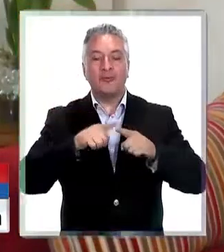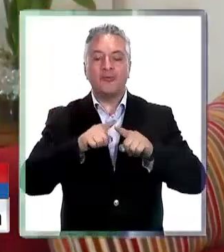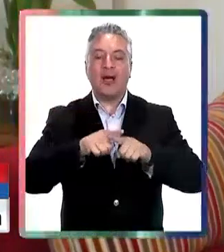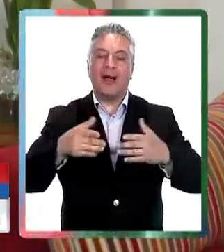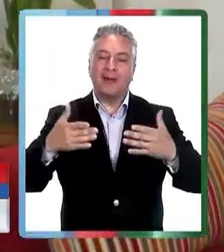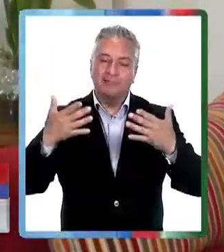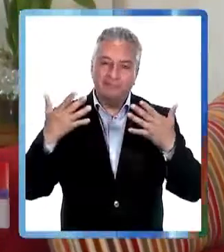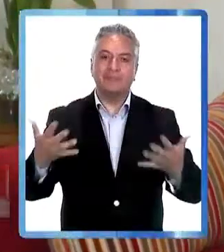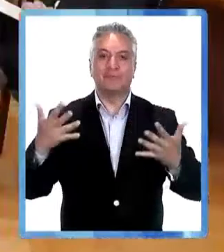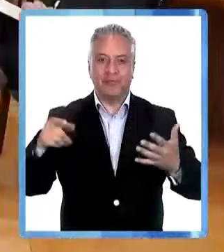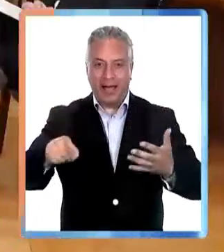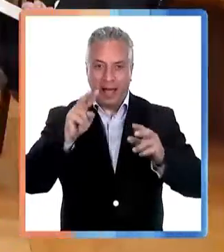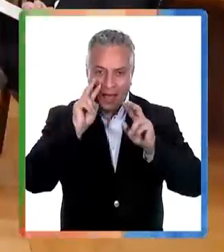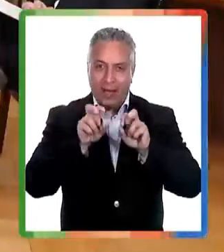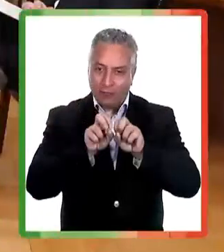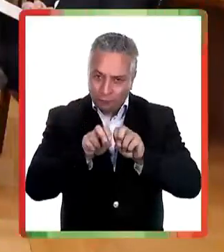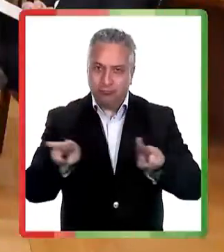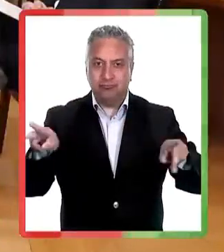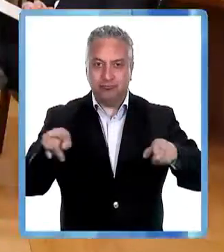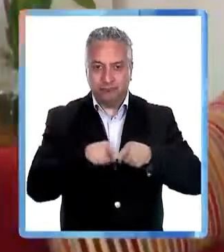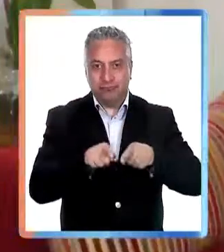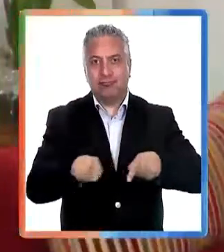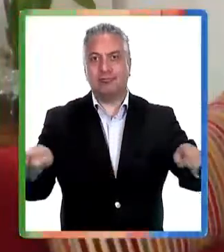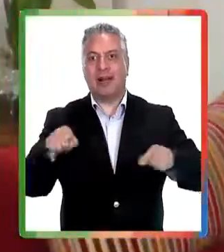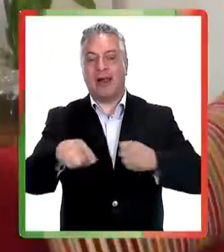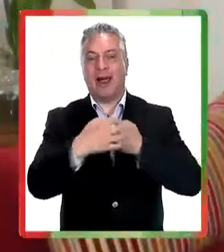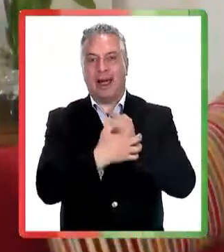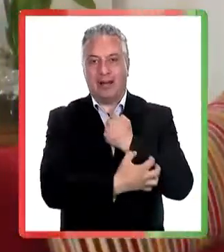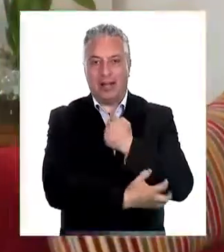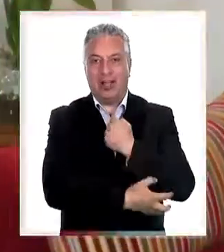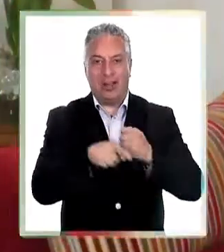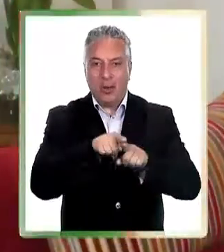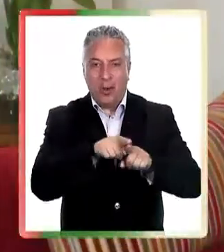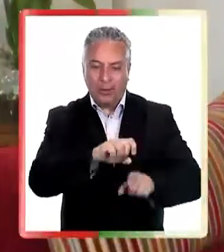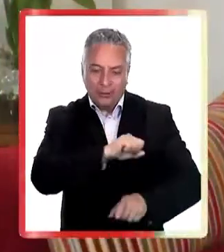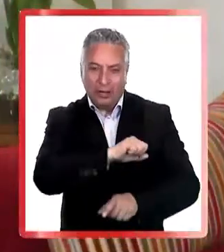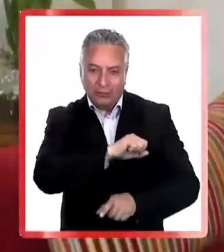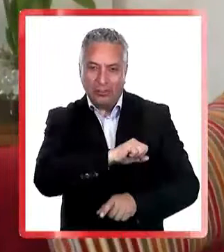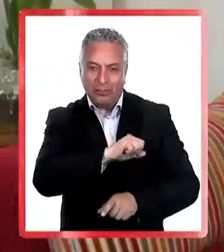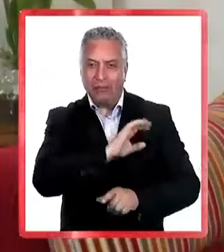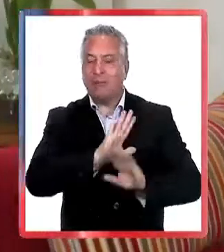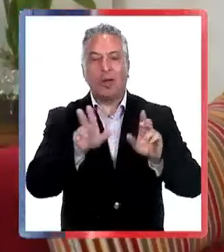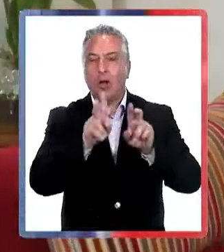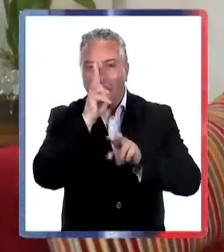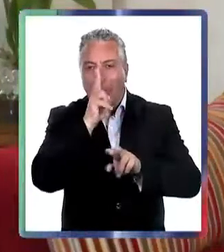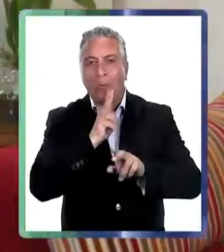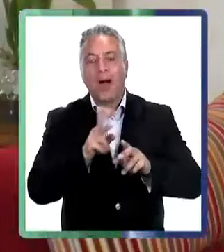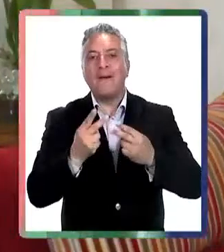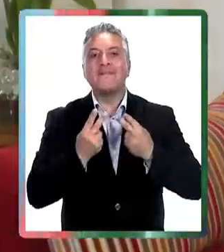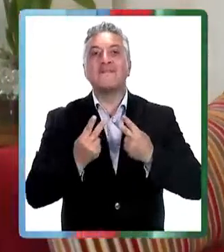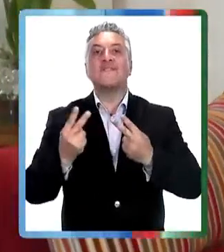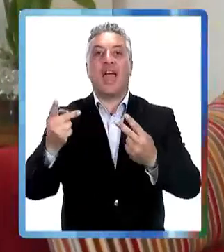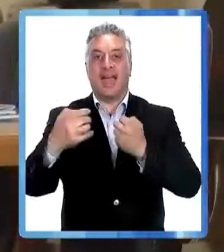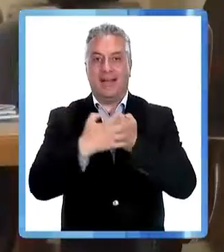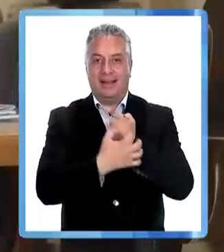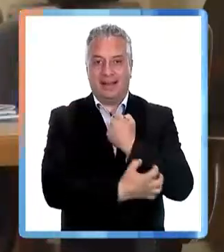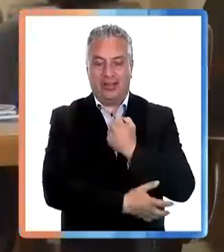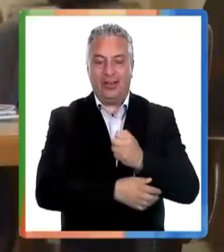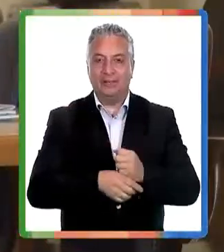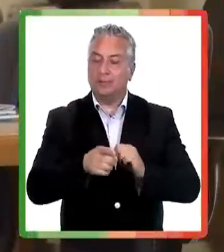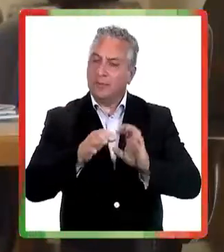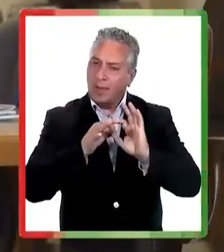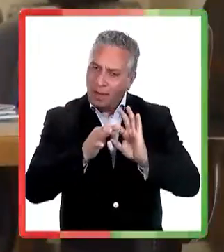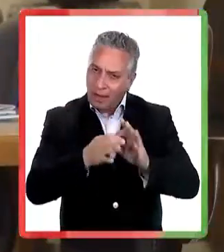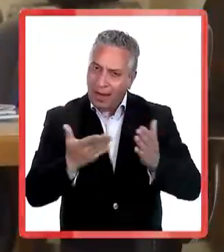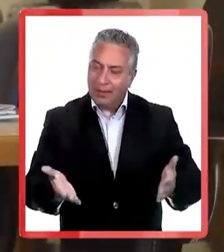fin esto se va a ver en nuestras regiones y salir de la región metropolitana. Así que es como un viaje a regiones. Muchas gracias por conversar